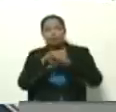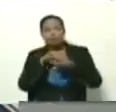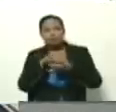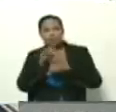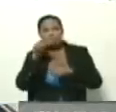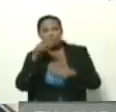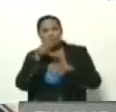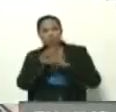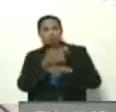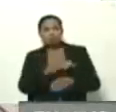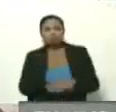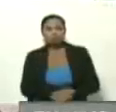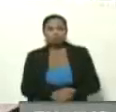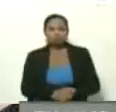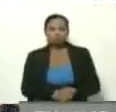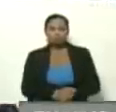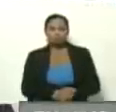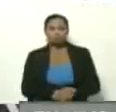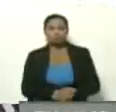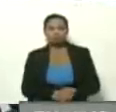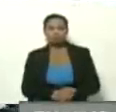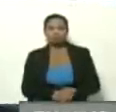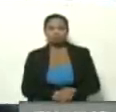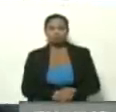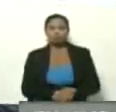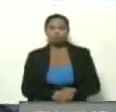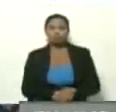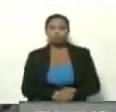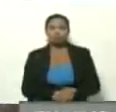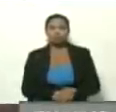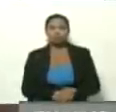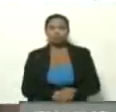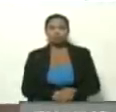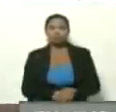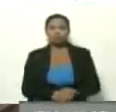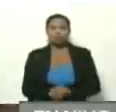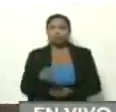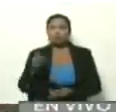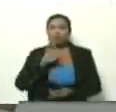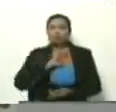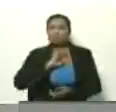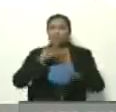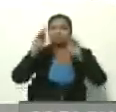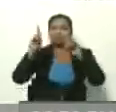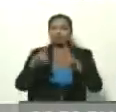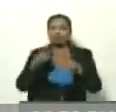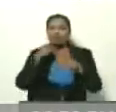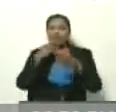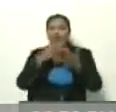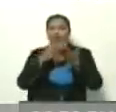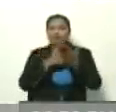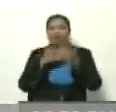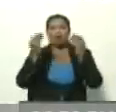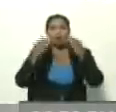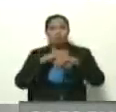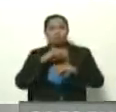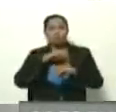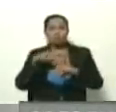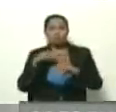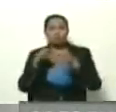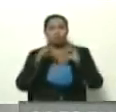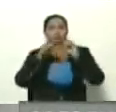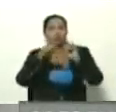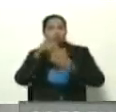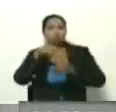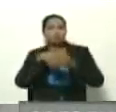Y fuimos a... Y él había quedado, había decidido, previa consulta con nosotros, que se iba a quedar